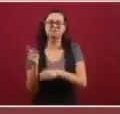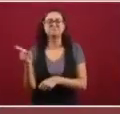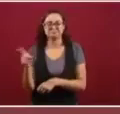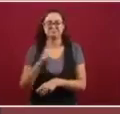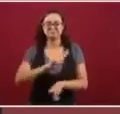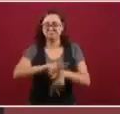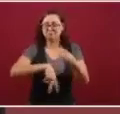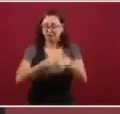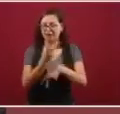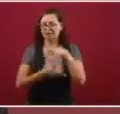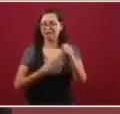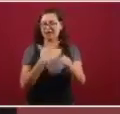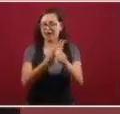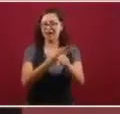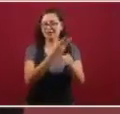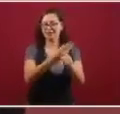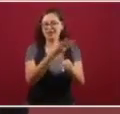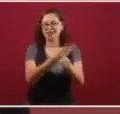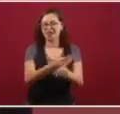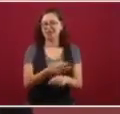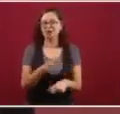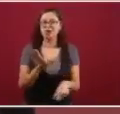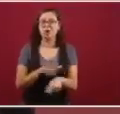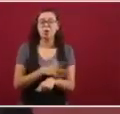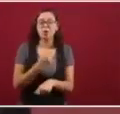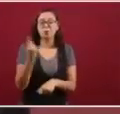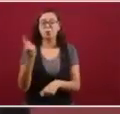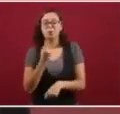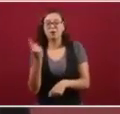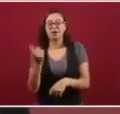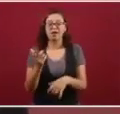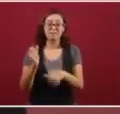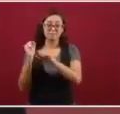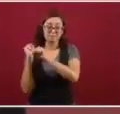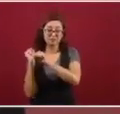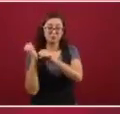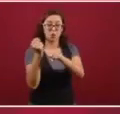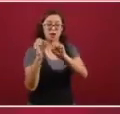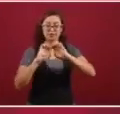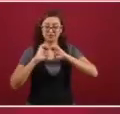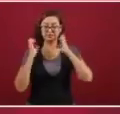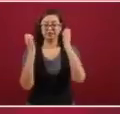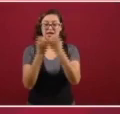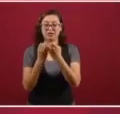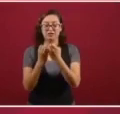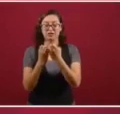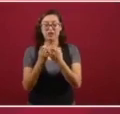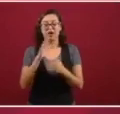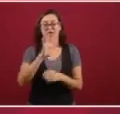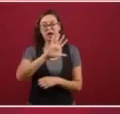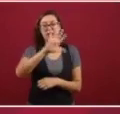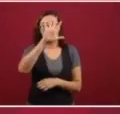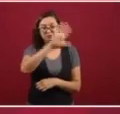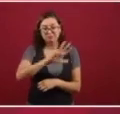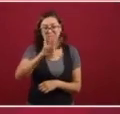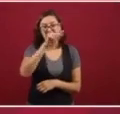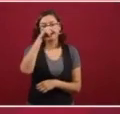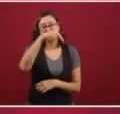comprometió a hacerlo, porque de todos los estadios de béisbol de la Liga del Pacífico, el de